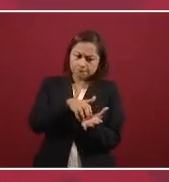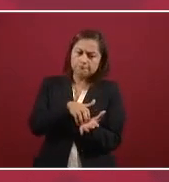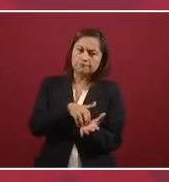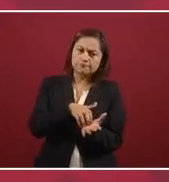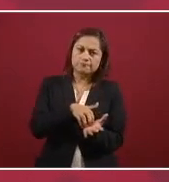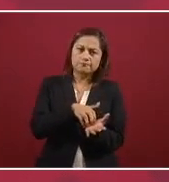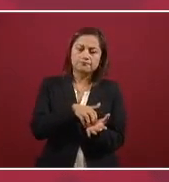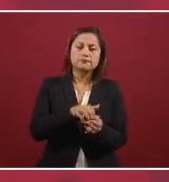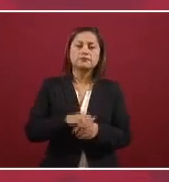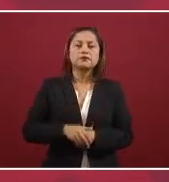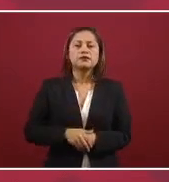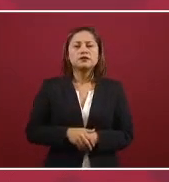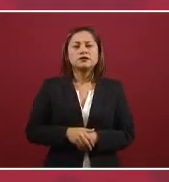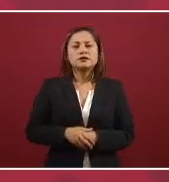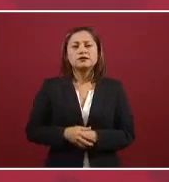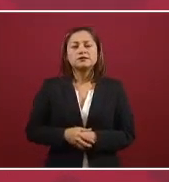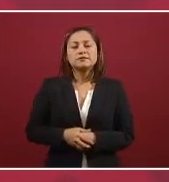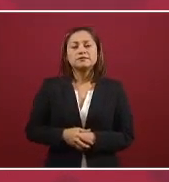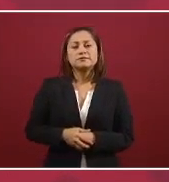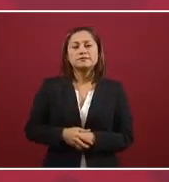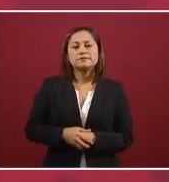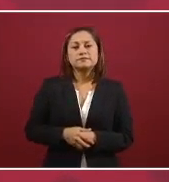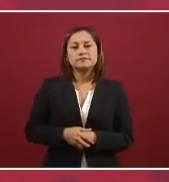Hace como